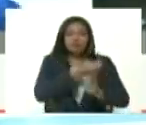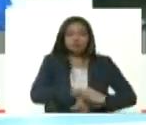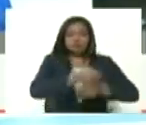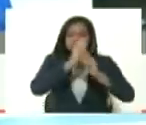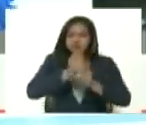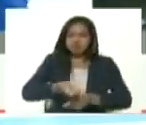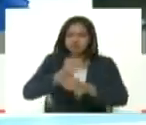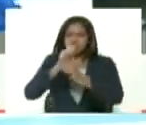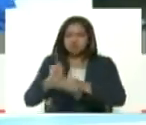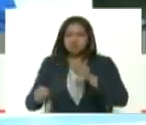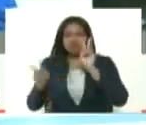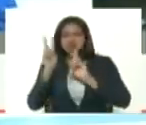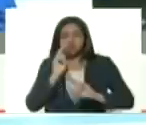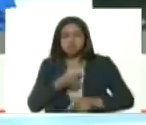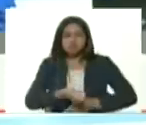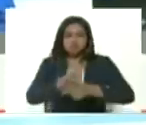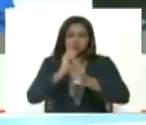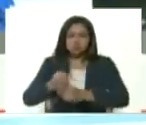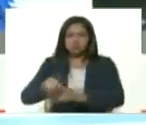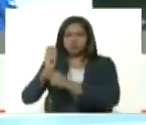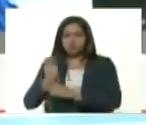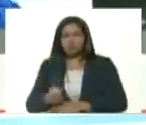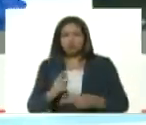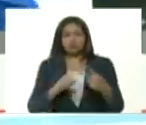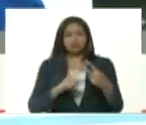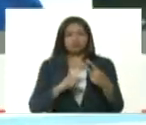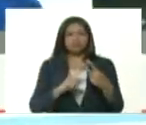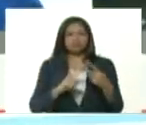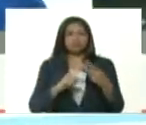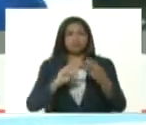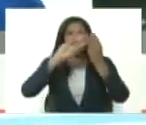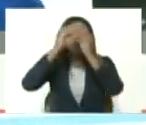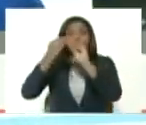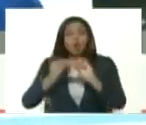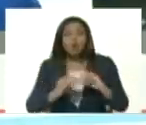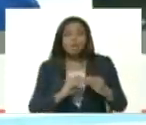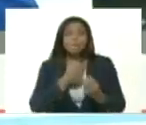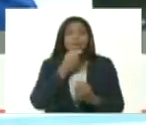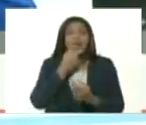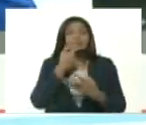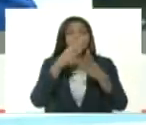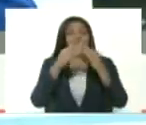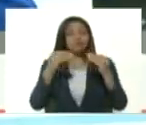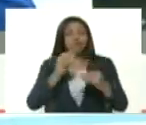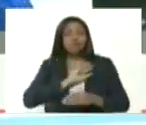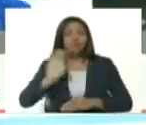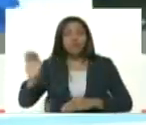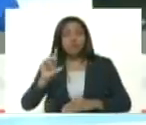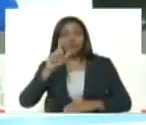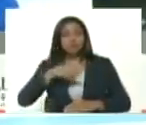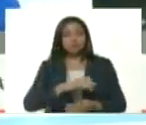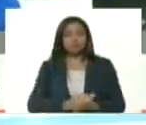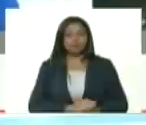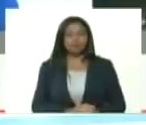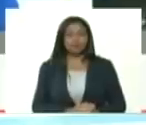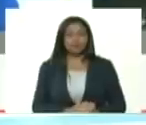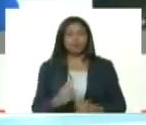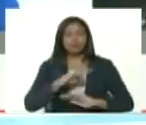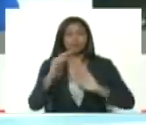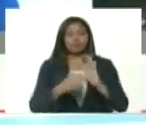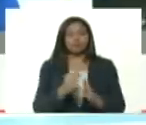Desinfección, desinfección, desinfección. Y embellecer toda nuestra patria. Hoy